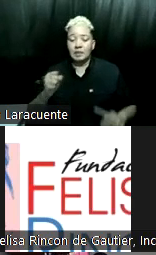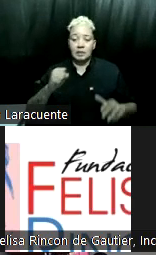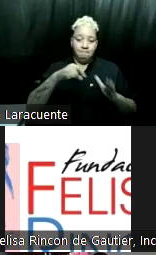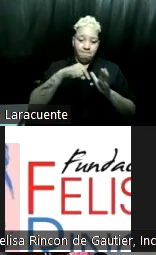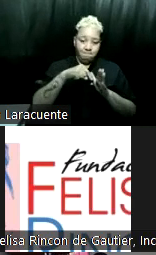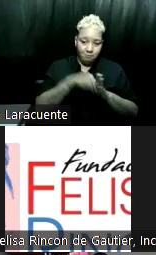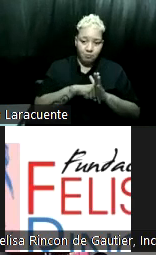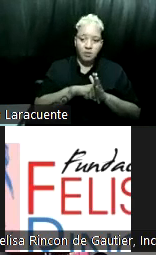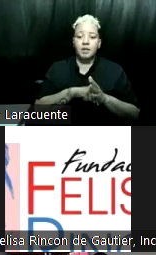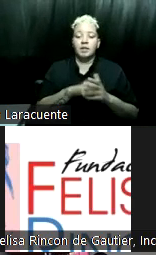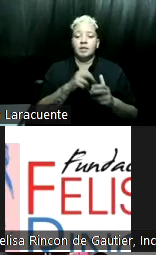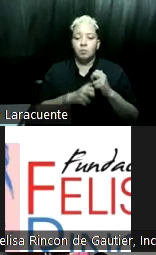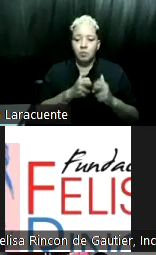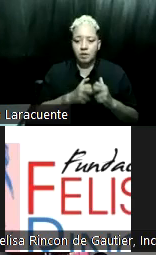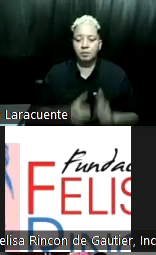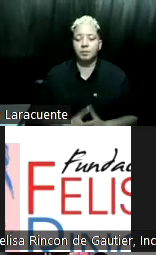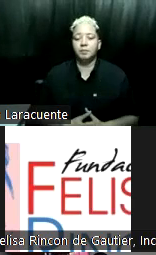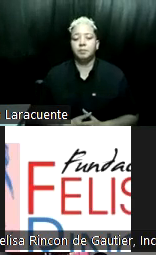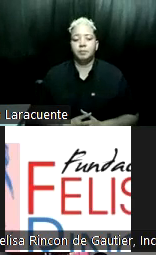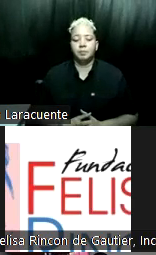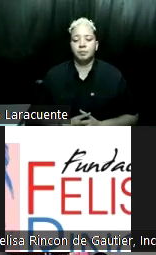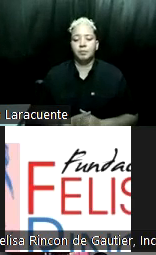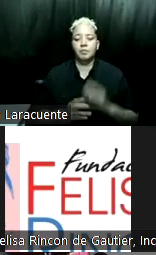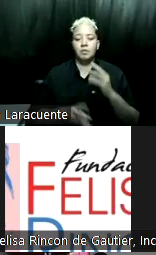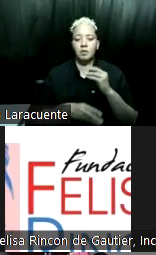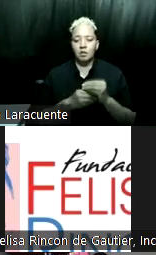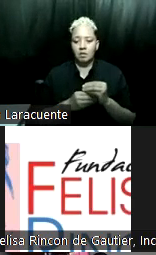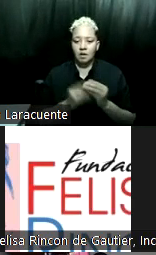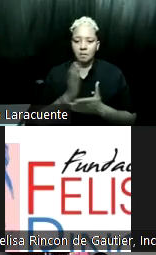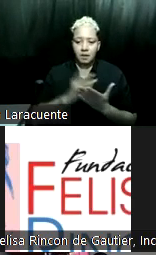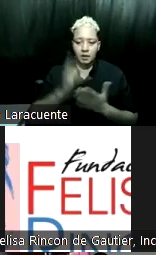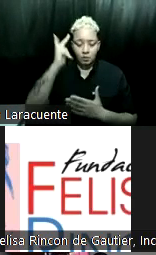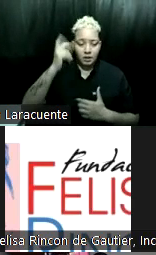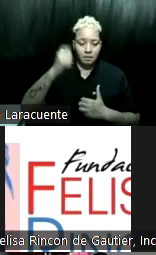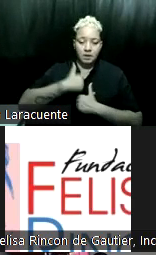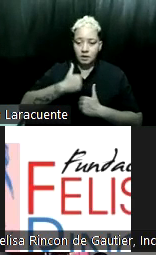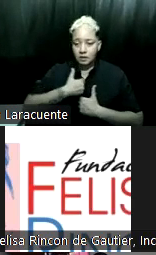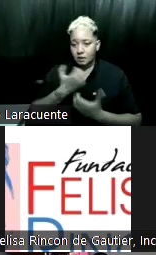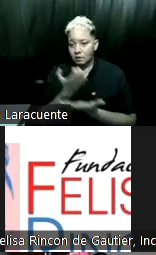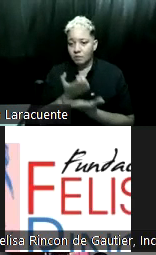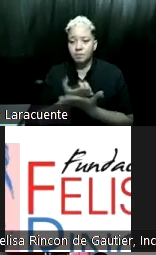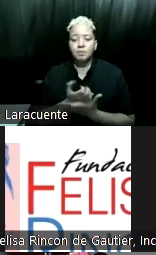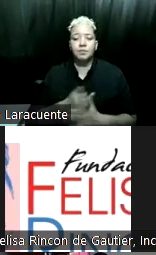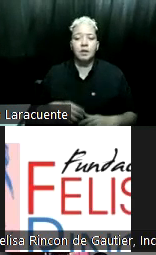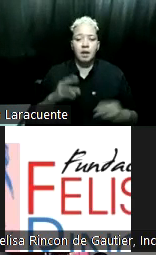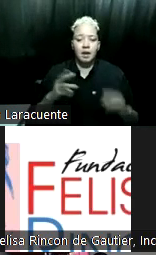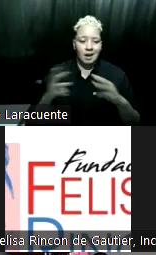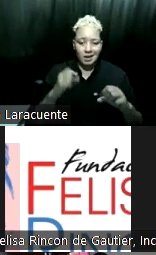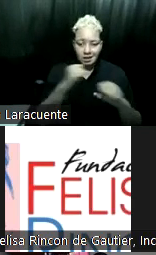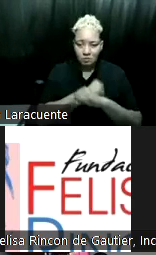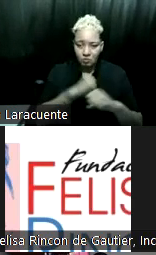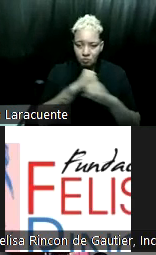antagonismo. Añado que además de las dimensiones políticas, militares y económicas, la guerra se luchó también